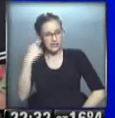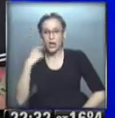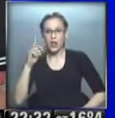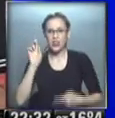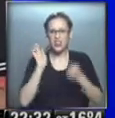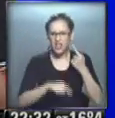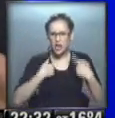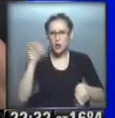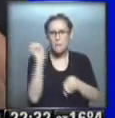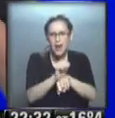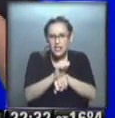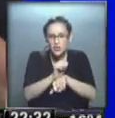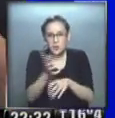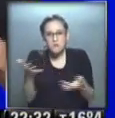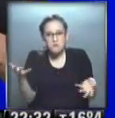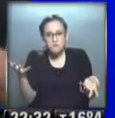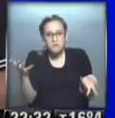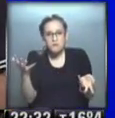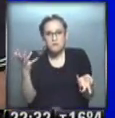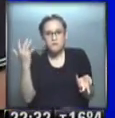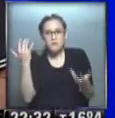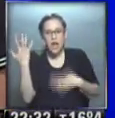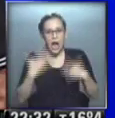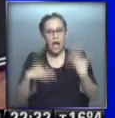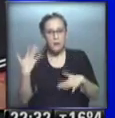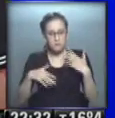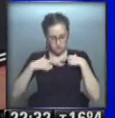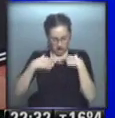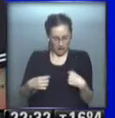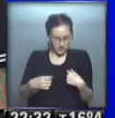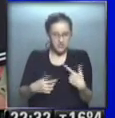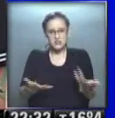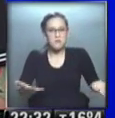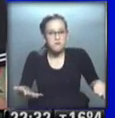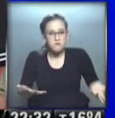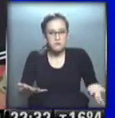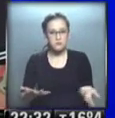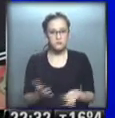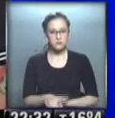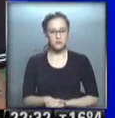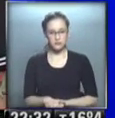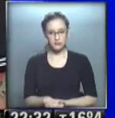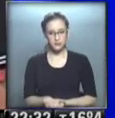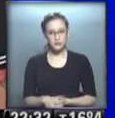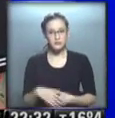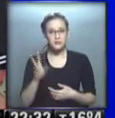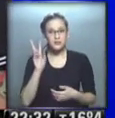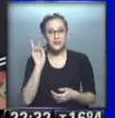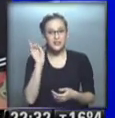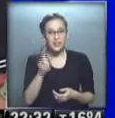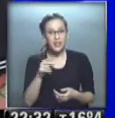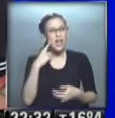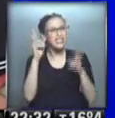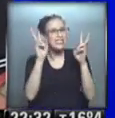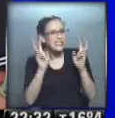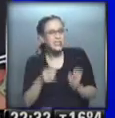todos los metieron. Los agentes se habían metido hasta con camisas hawaianas porque estaban infiltrados entre la gente. Cuando